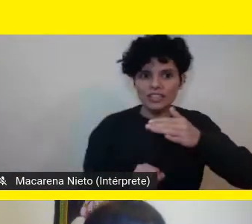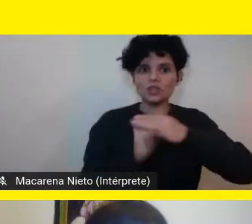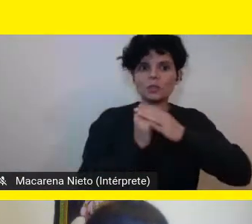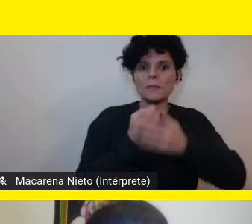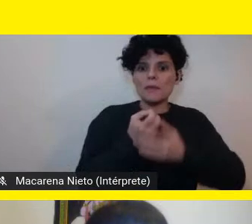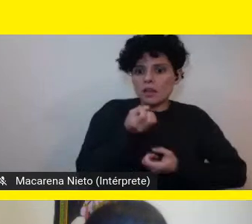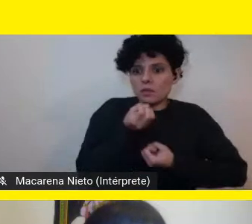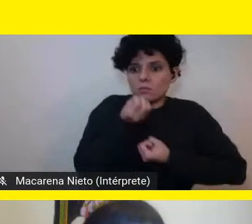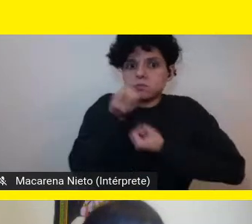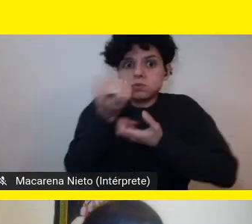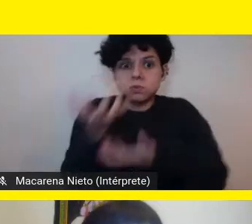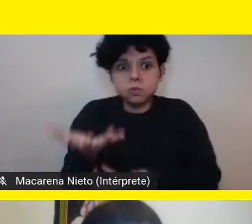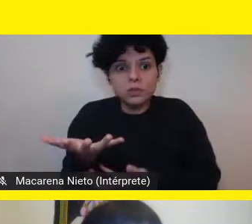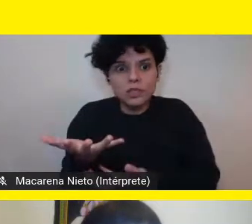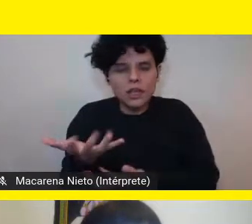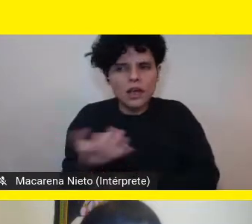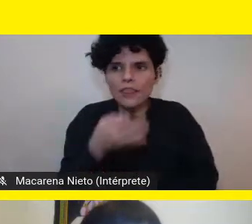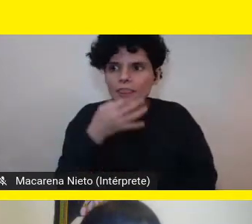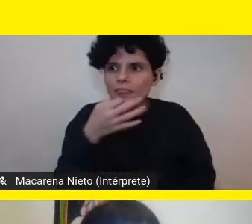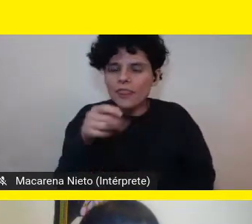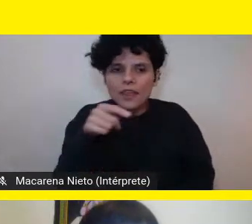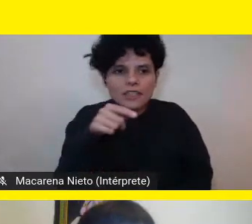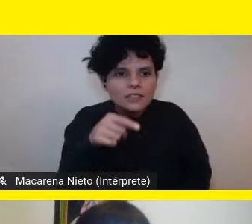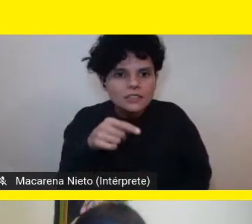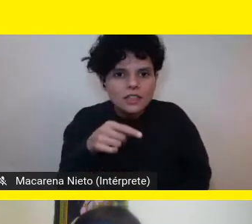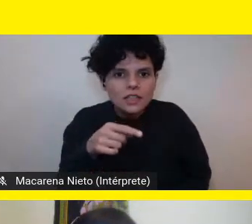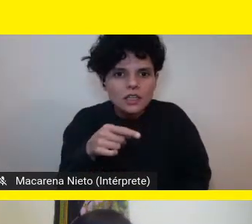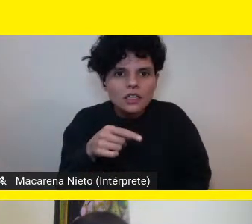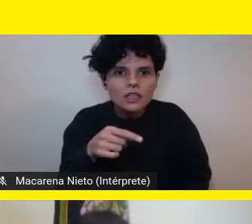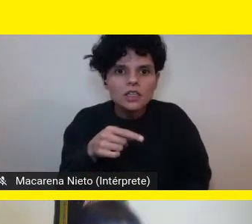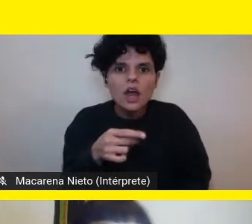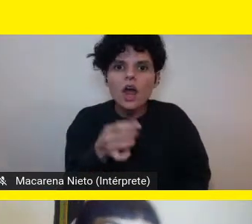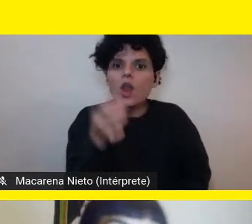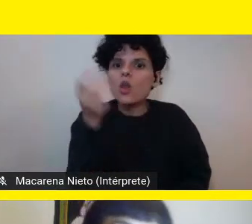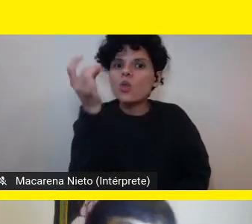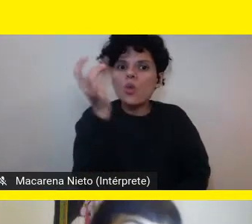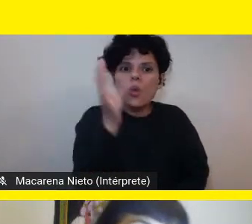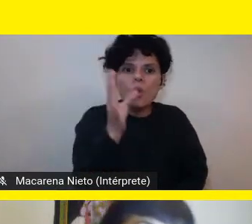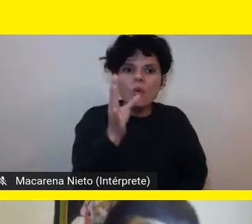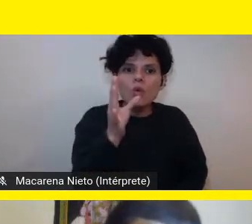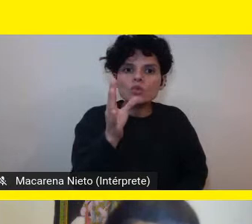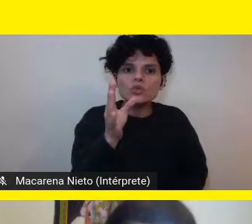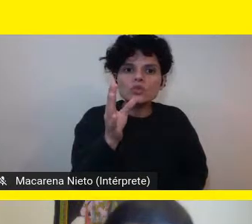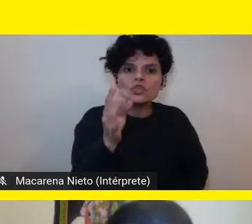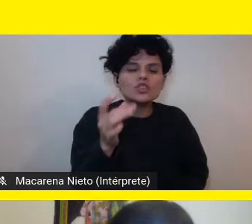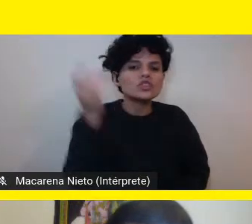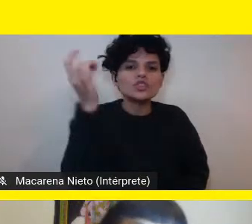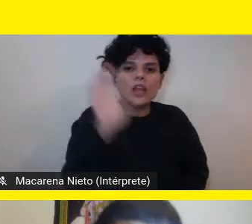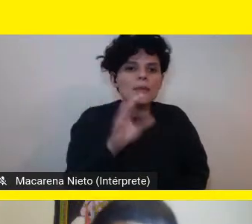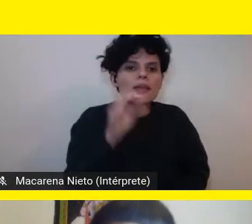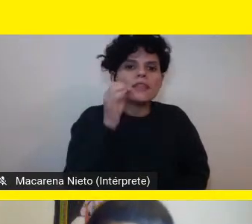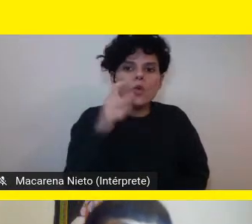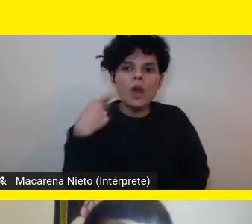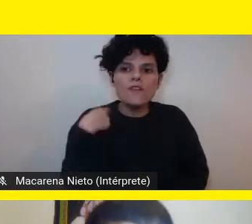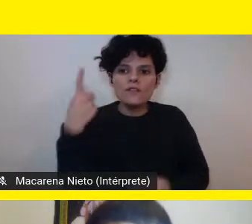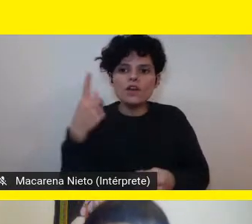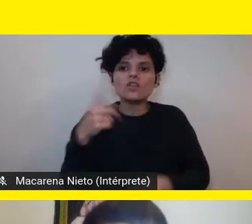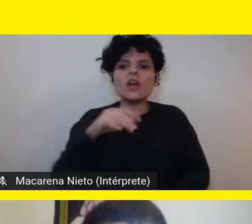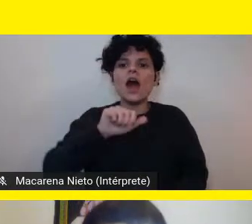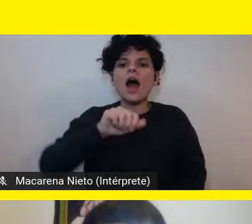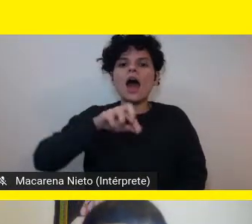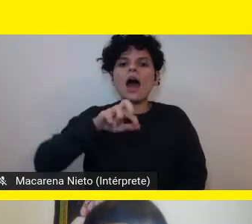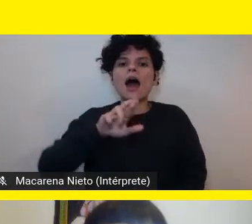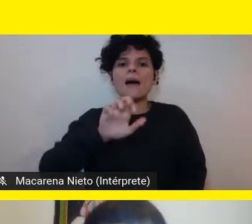con toda claridad que ellos se van a pronunciar única y exclusivamente respecto de los apremios ilegítimos cometidos en mi contra, que